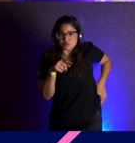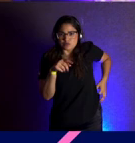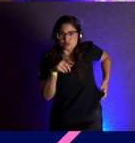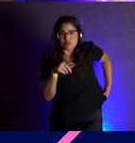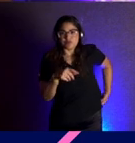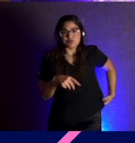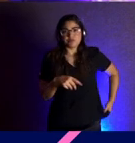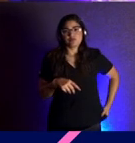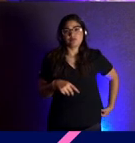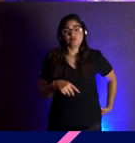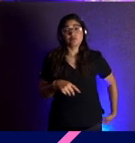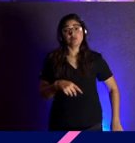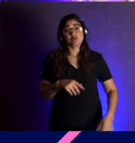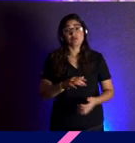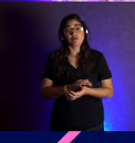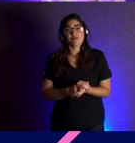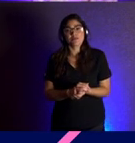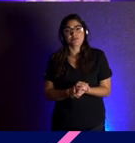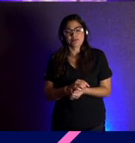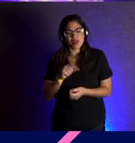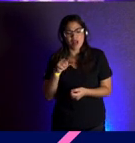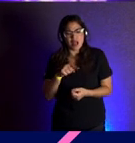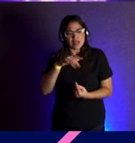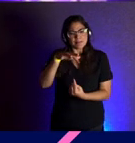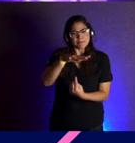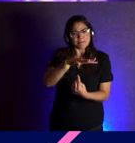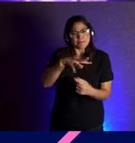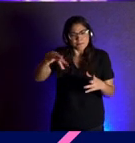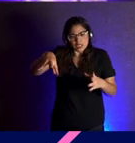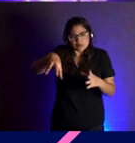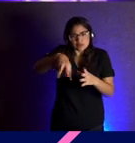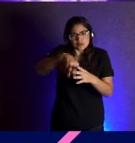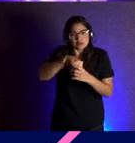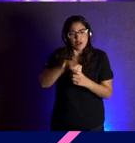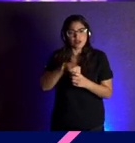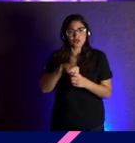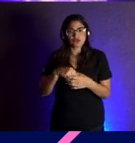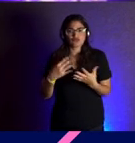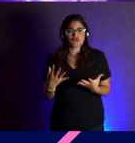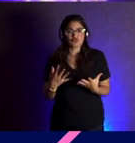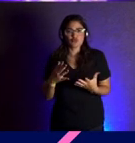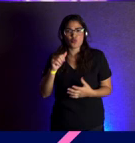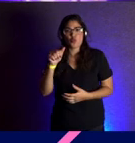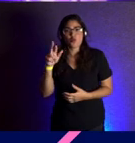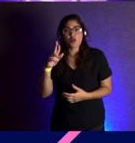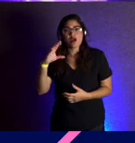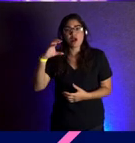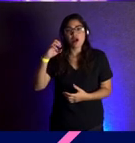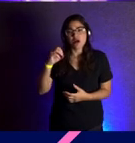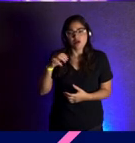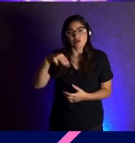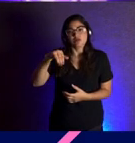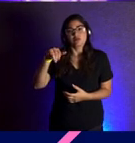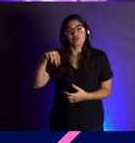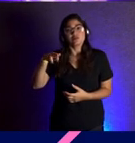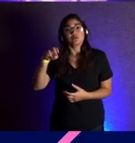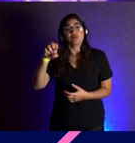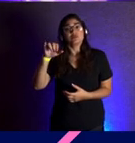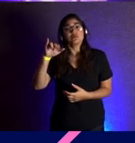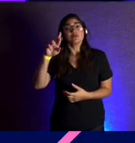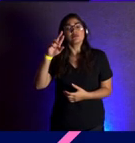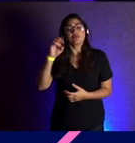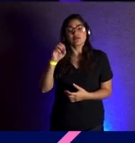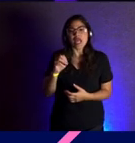parte está metida dentro del Parque Nacional. Hay arco minero dentro de un Parque Nacional. Y el fuego se concentra allí,